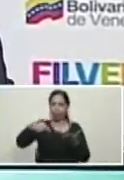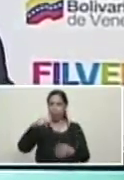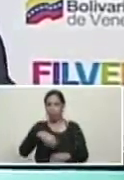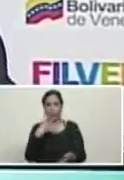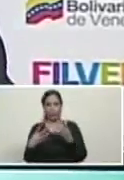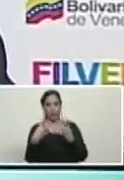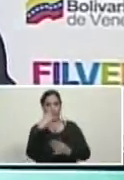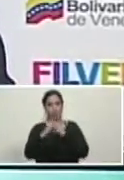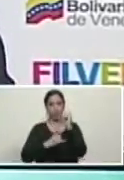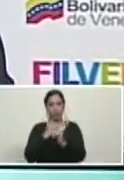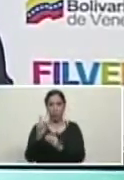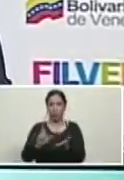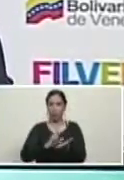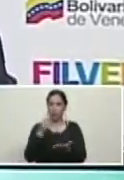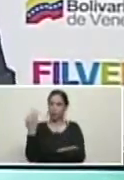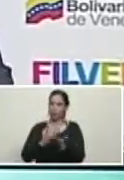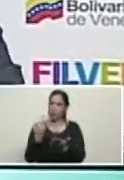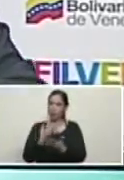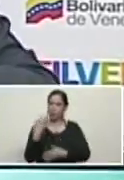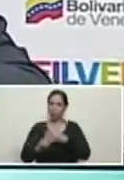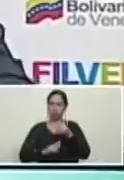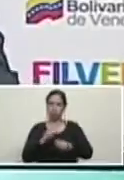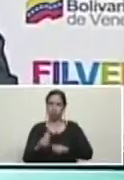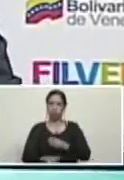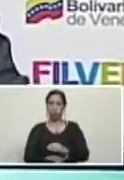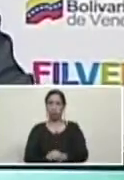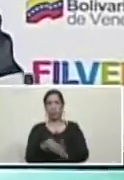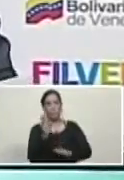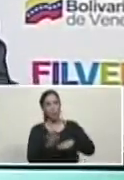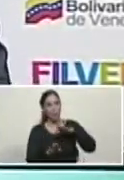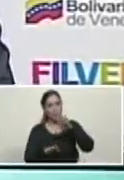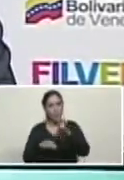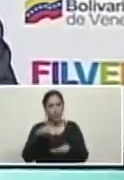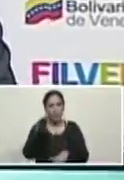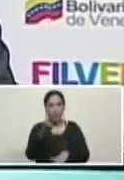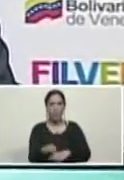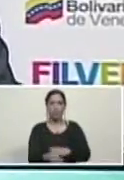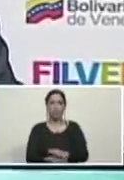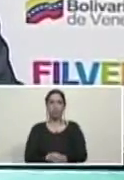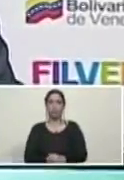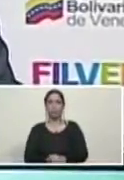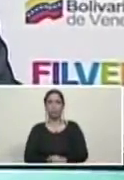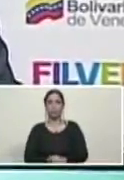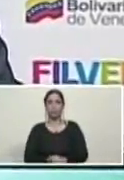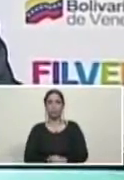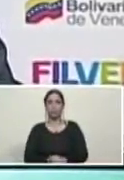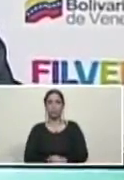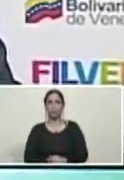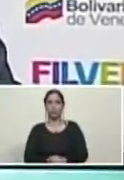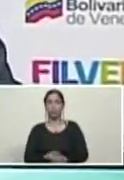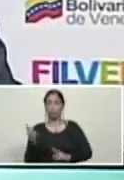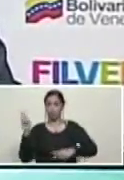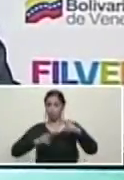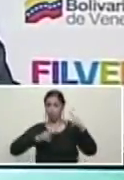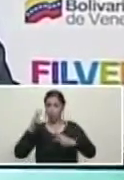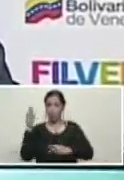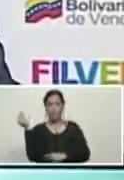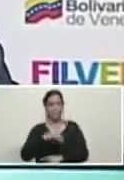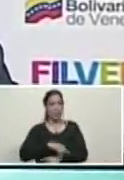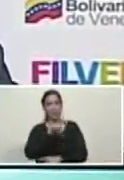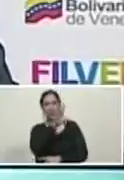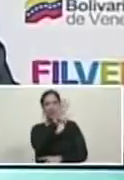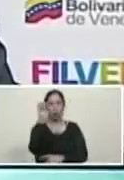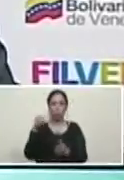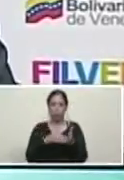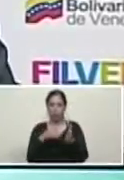Libro siempre se van dando pasos adelante. Se van a exponer más de 150 mil